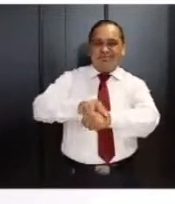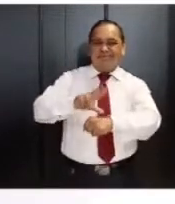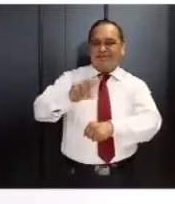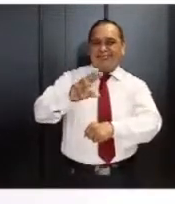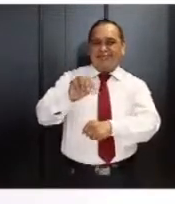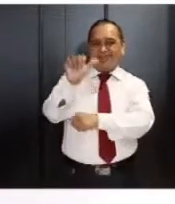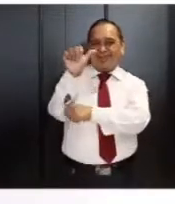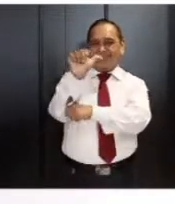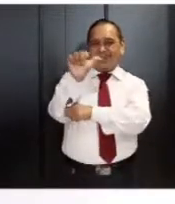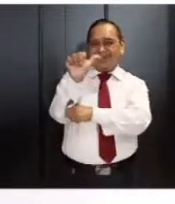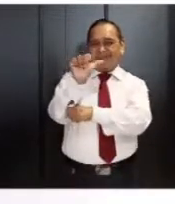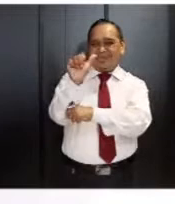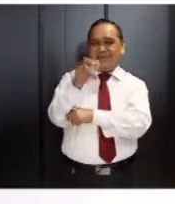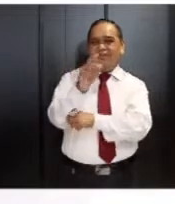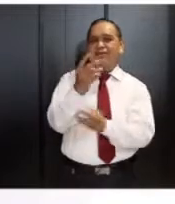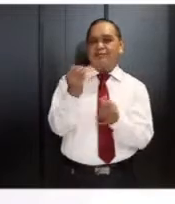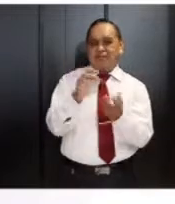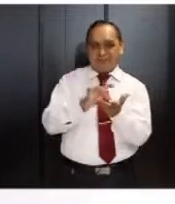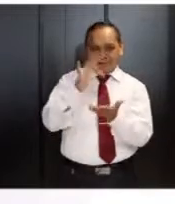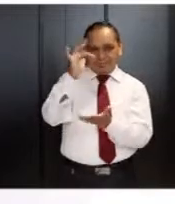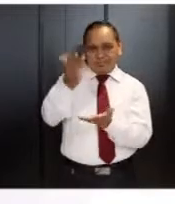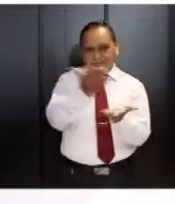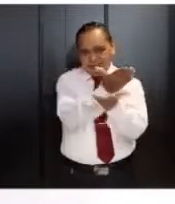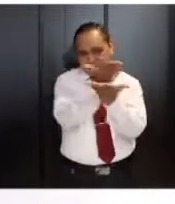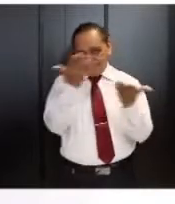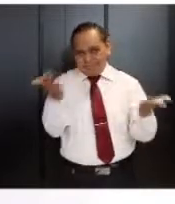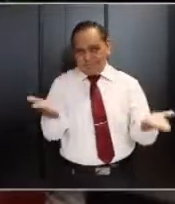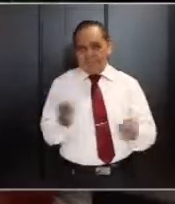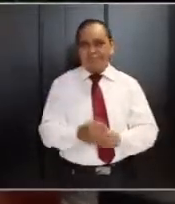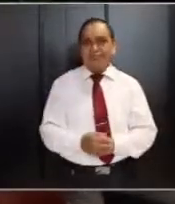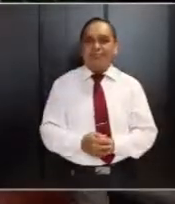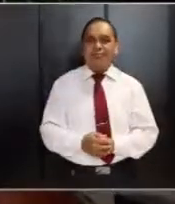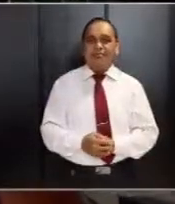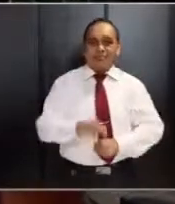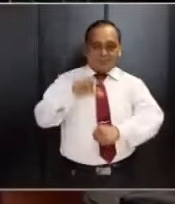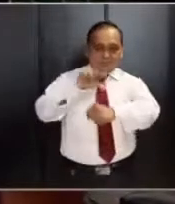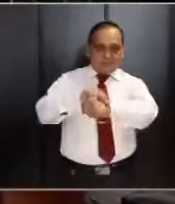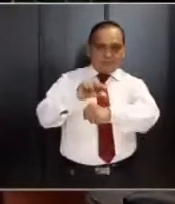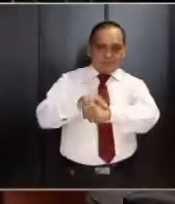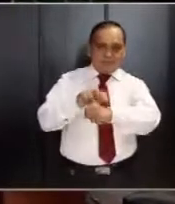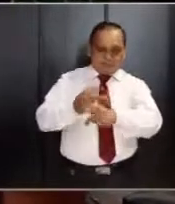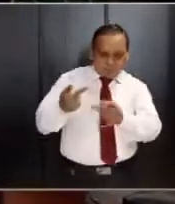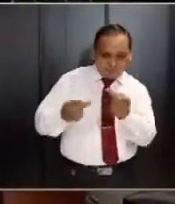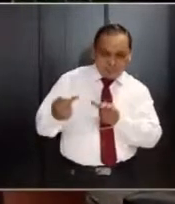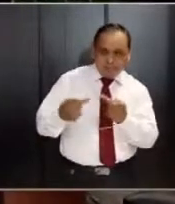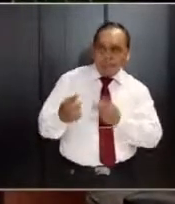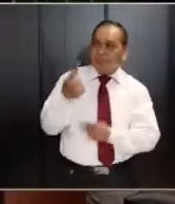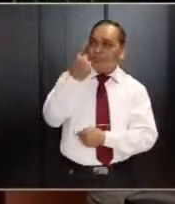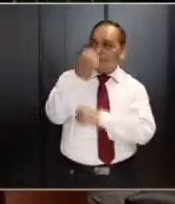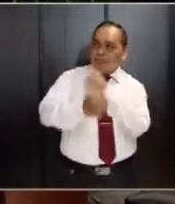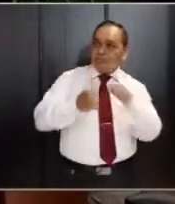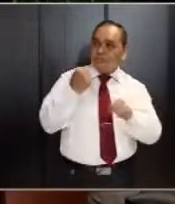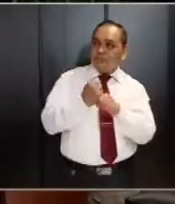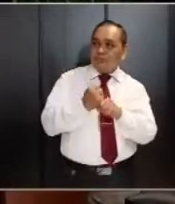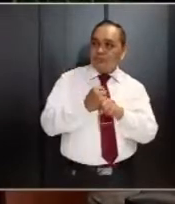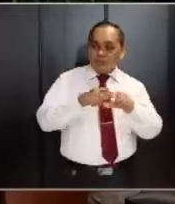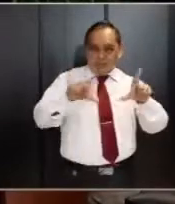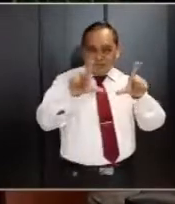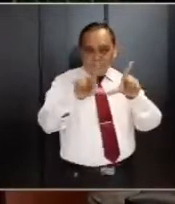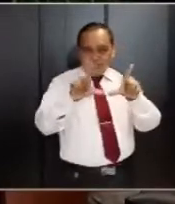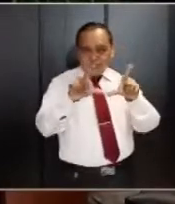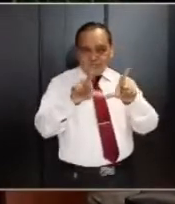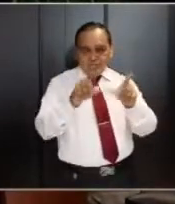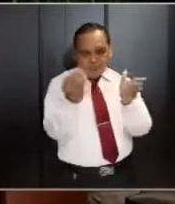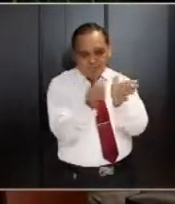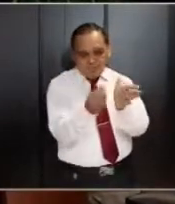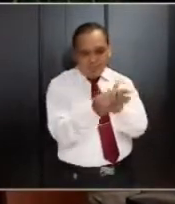¡Ay, mi vida! Muchas gracias. ¿Y has llegado a practicar la medicina? Ya tengo un año titulado y trabajo en una clínica